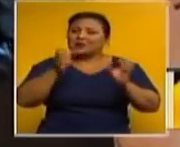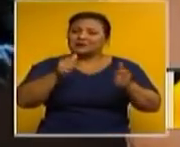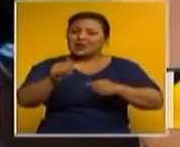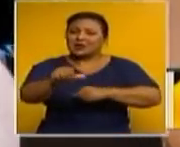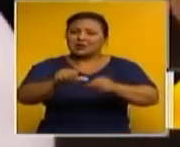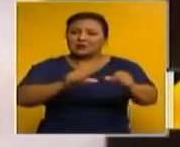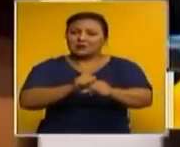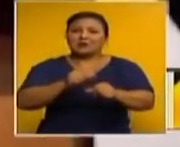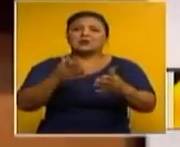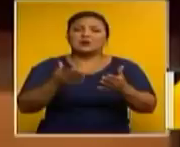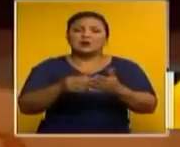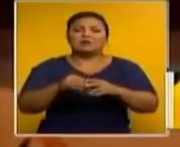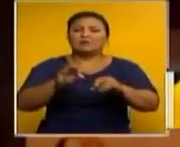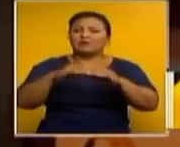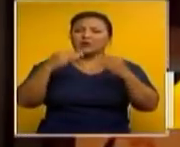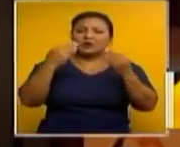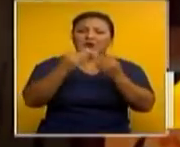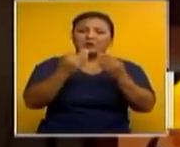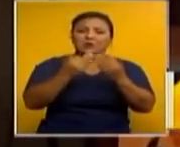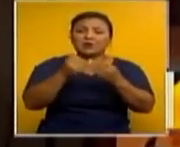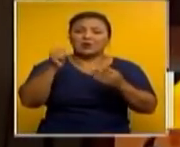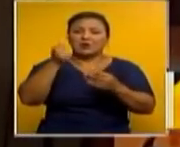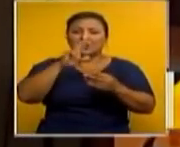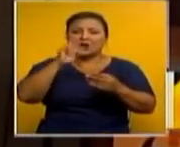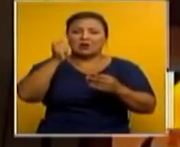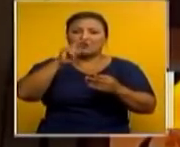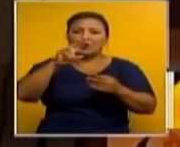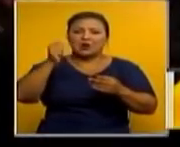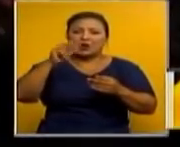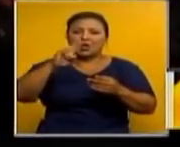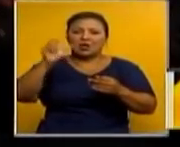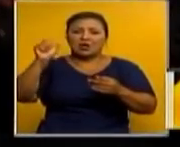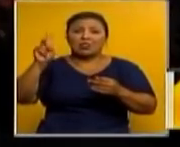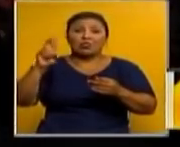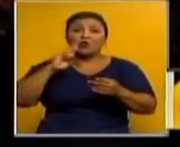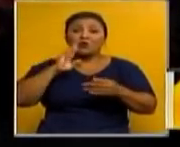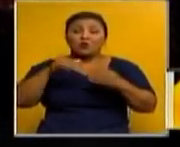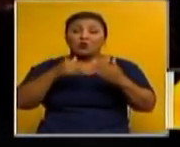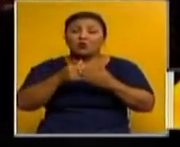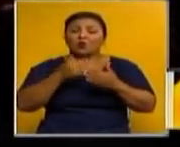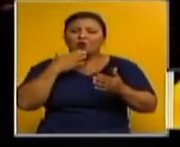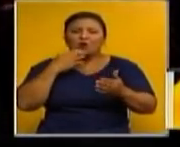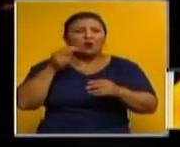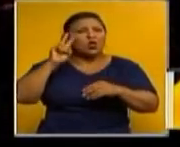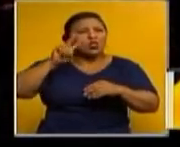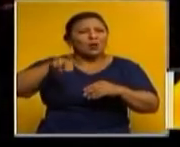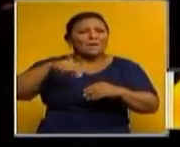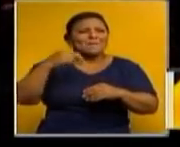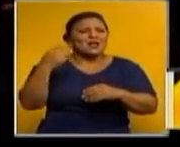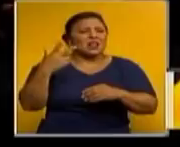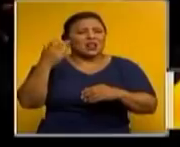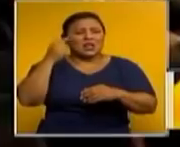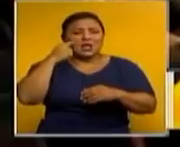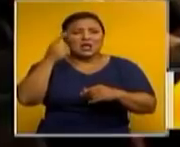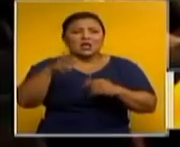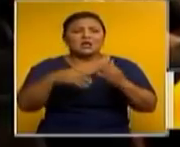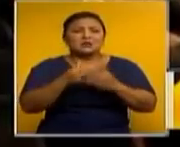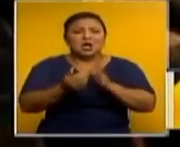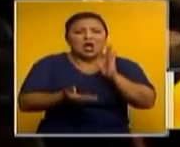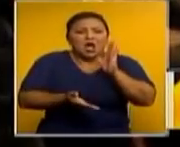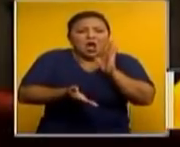administradores con vínculo familiar Alvarado y se presentan conclusiones. Como que en el 2013 el señor Vinicio Alvarado